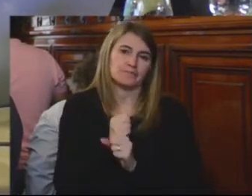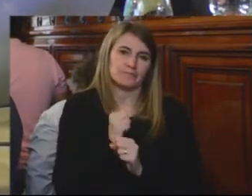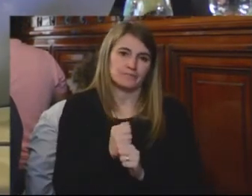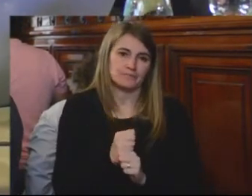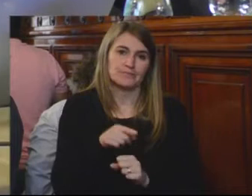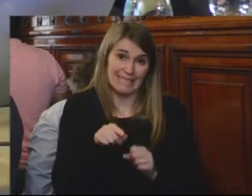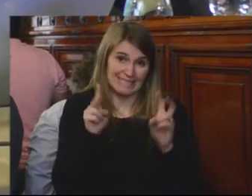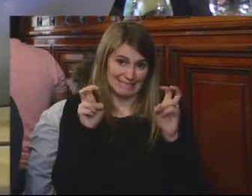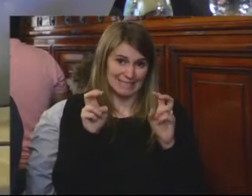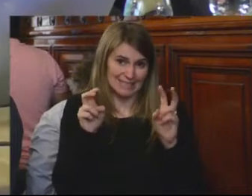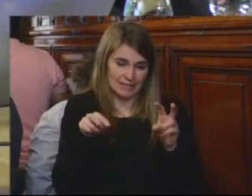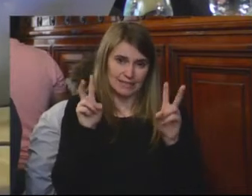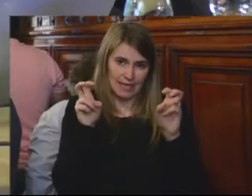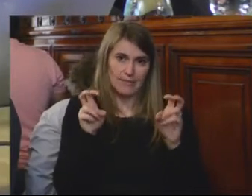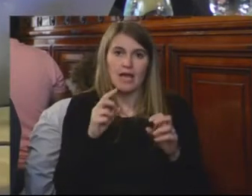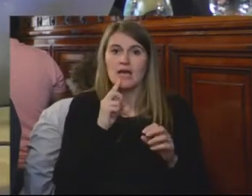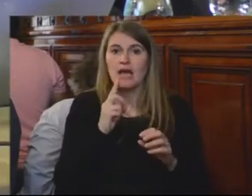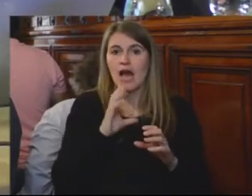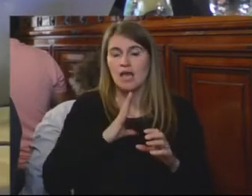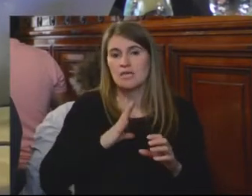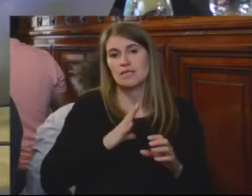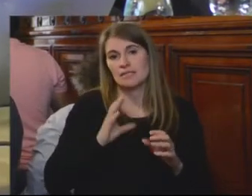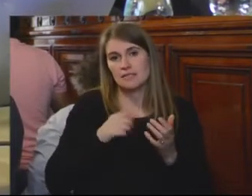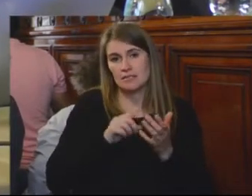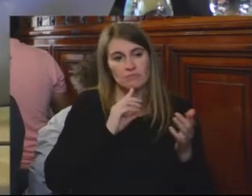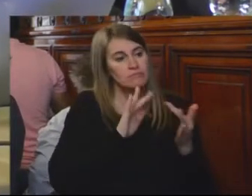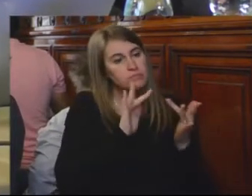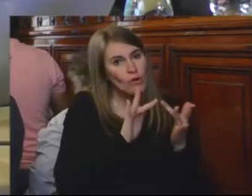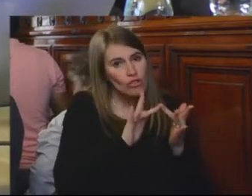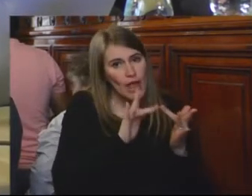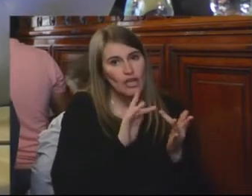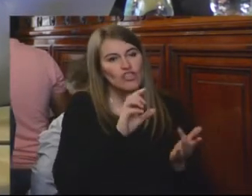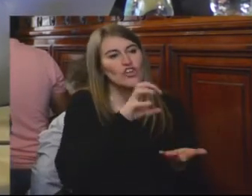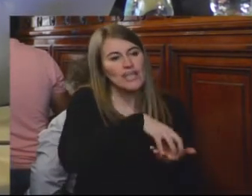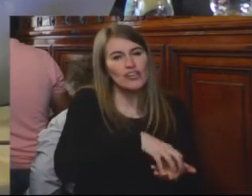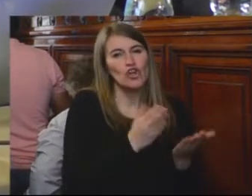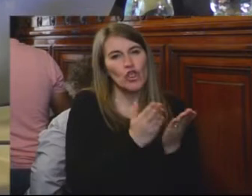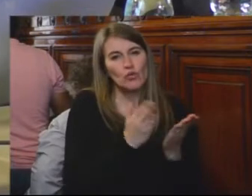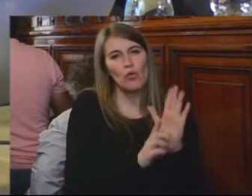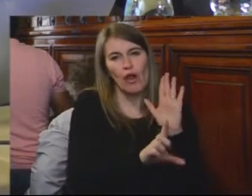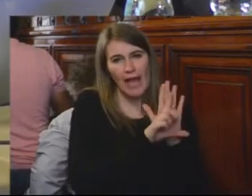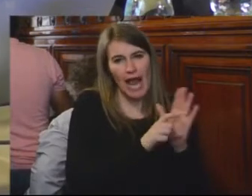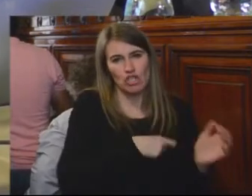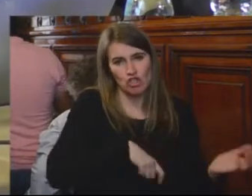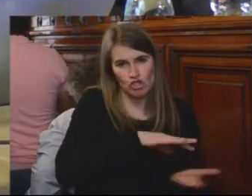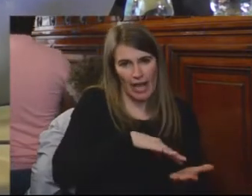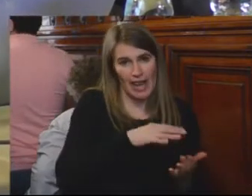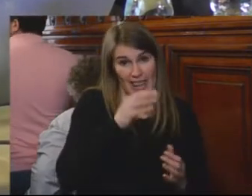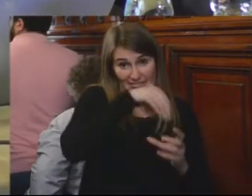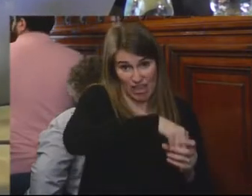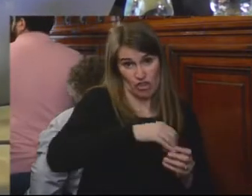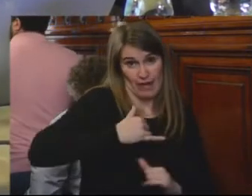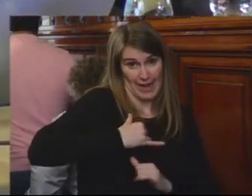se mantuvo comunicaciones de periodo 2017 con el centro de estudios legales y sociales del ejército